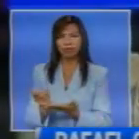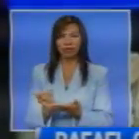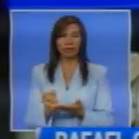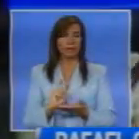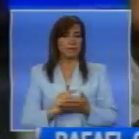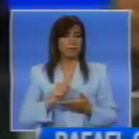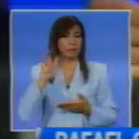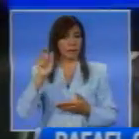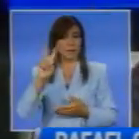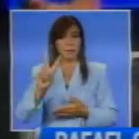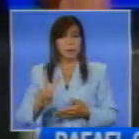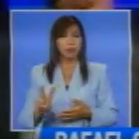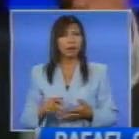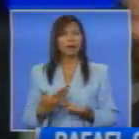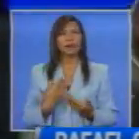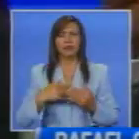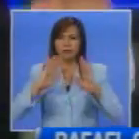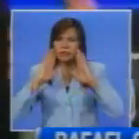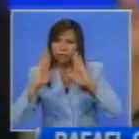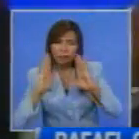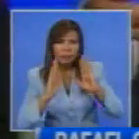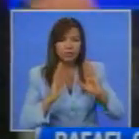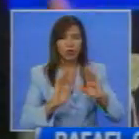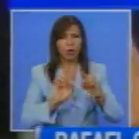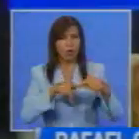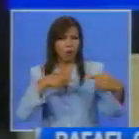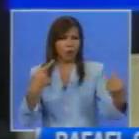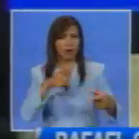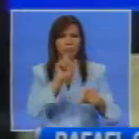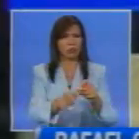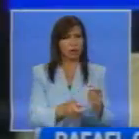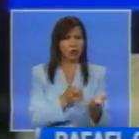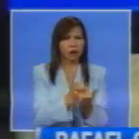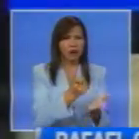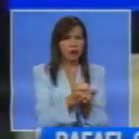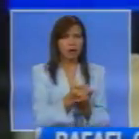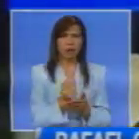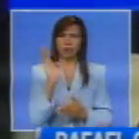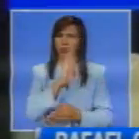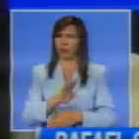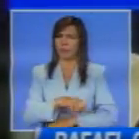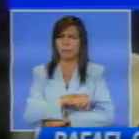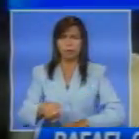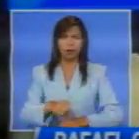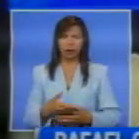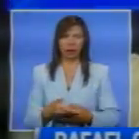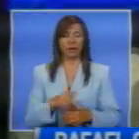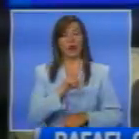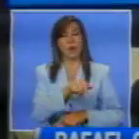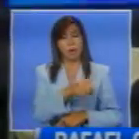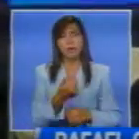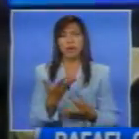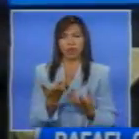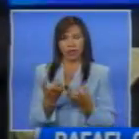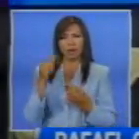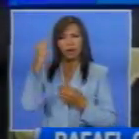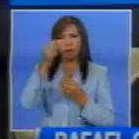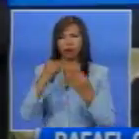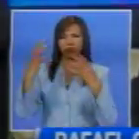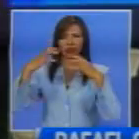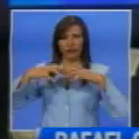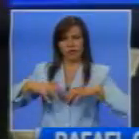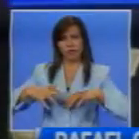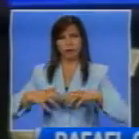humanista, jamás va a ser capaz de reprimir a su propia gente, etcétera, ¿no? Y que tratan de desestabilizarlo. Finalmente va a haber una